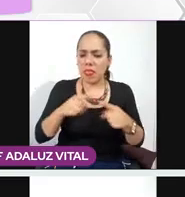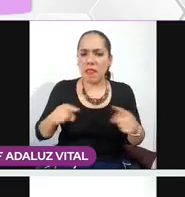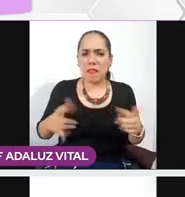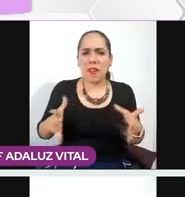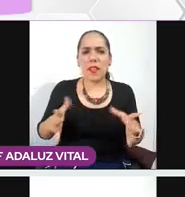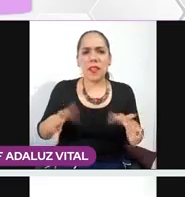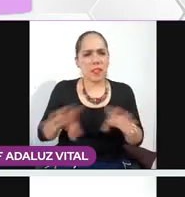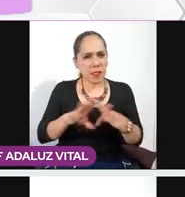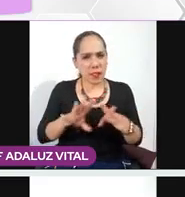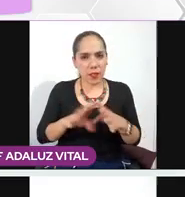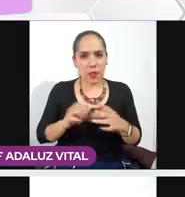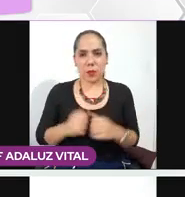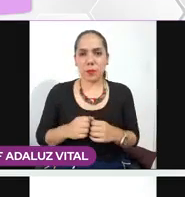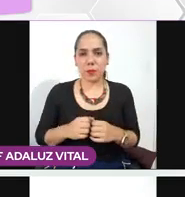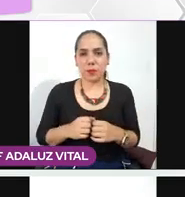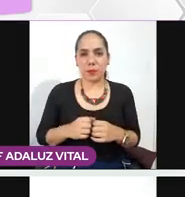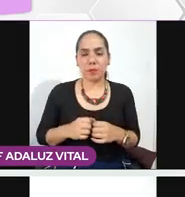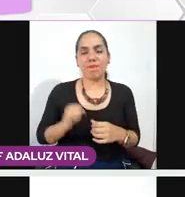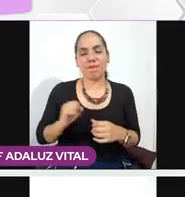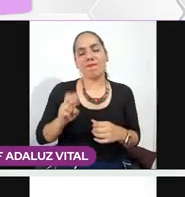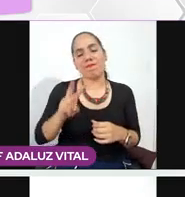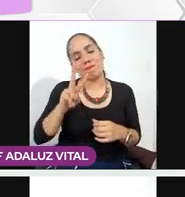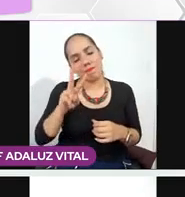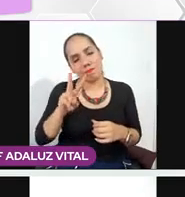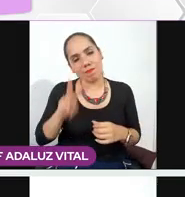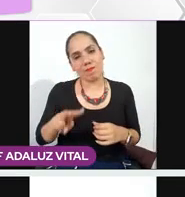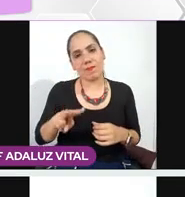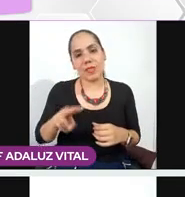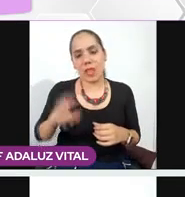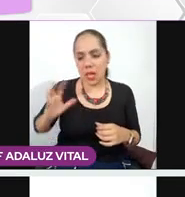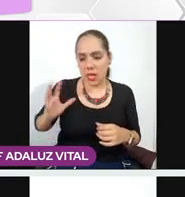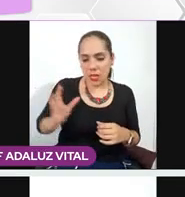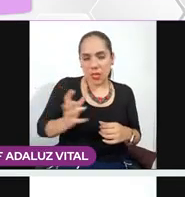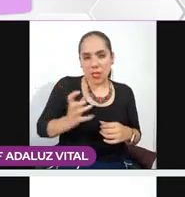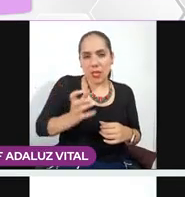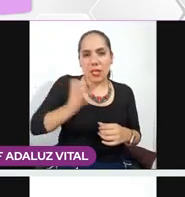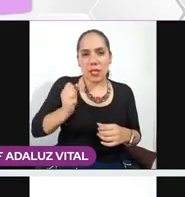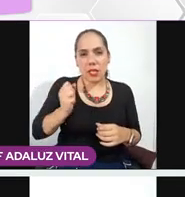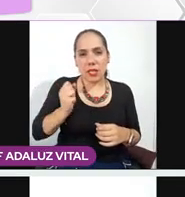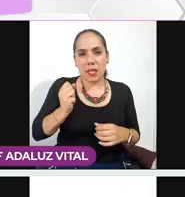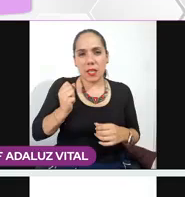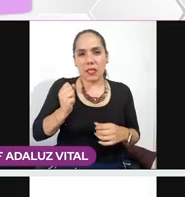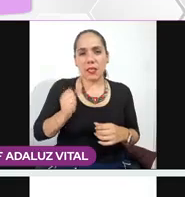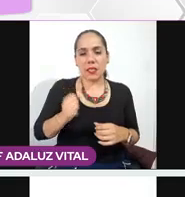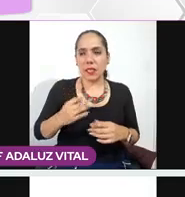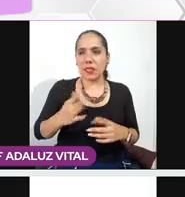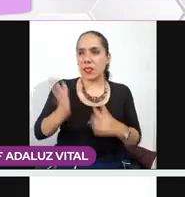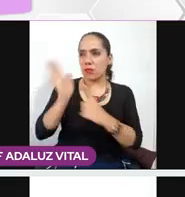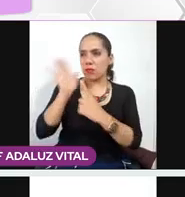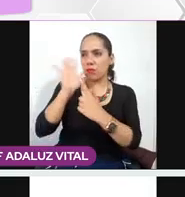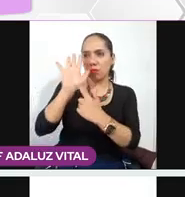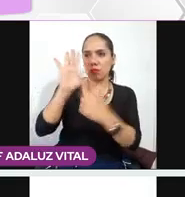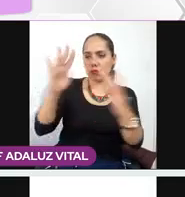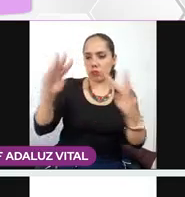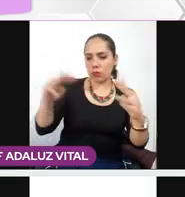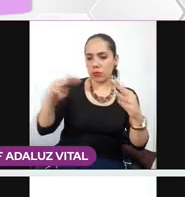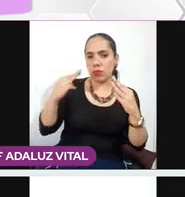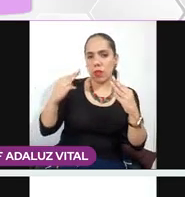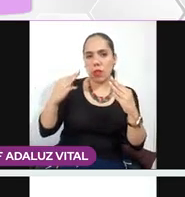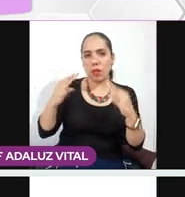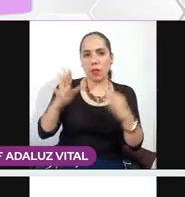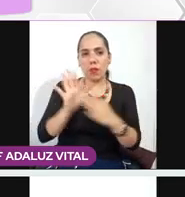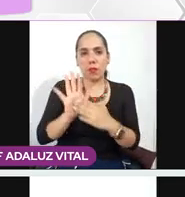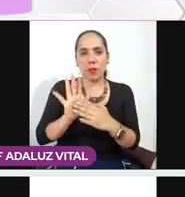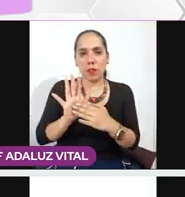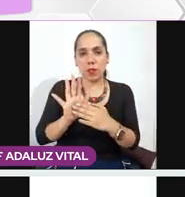Definitivamente, por eso se hablaba de las figuras rescatadoras, porque son ellas las que pueden fungir como ese apoyo,